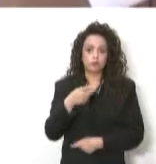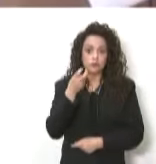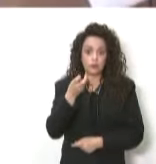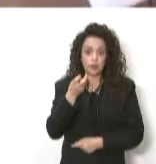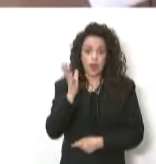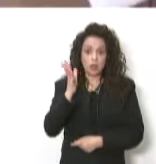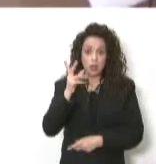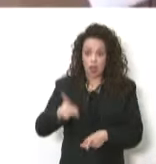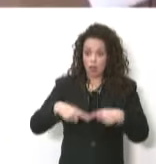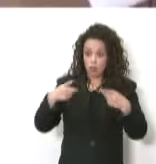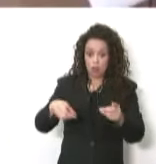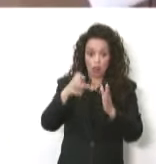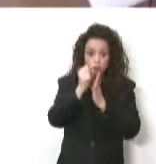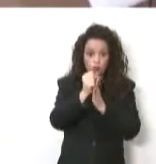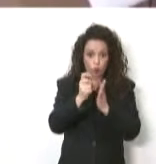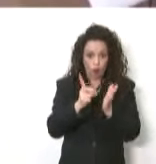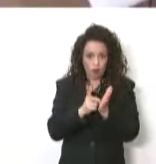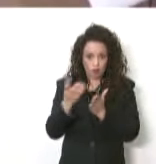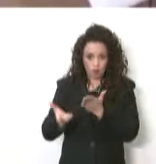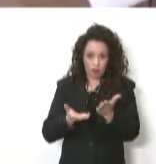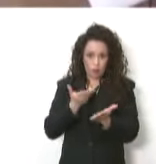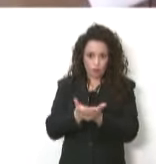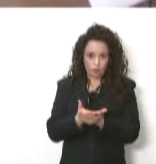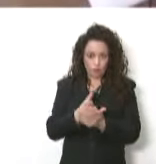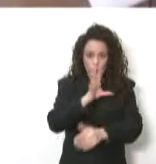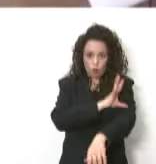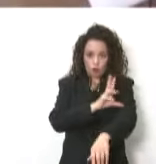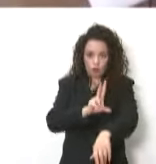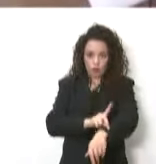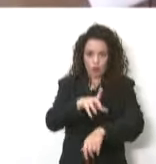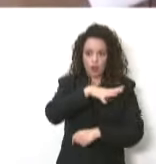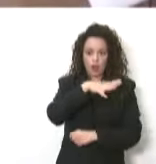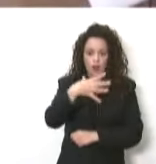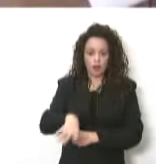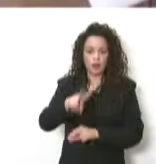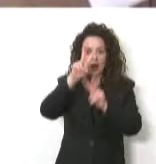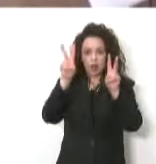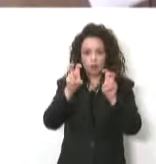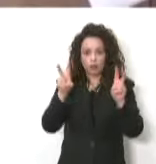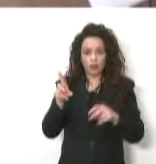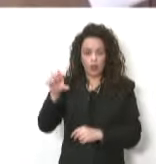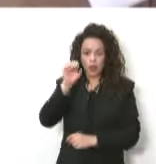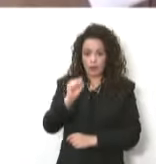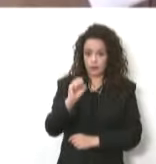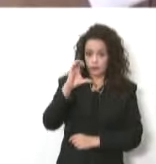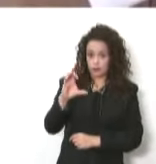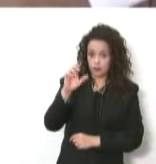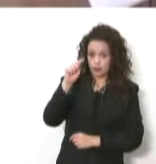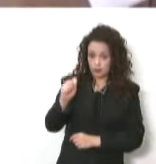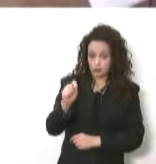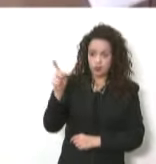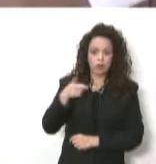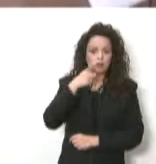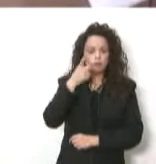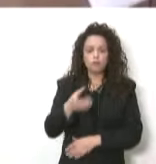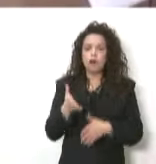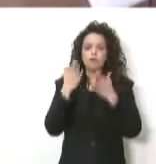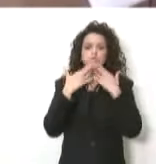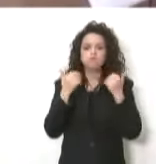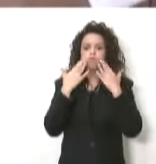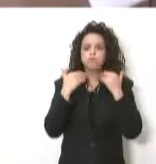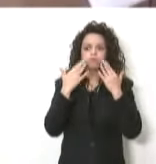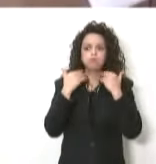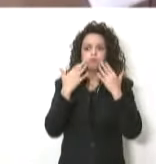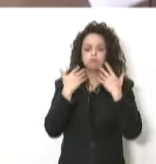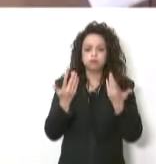la solicitud a la Coordinación General de Centros SCT, la misma invocó inexistencia por falta de